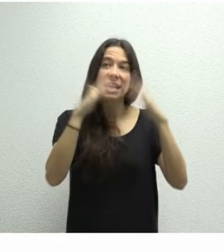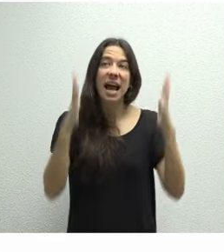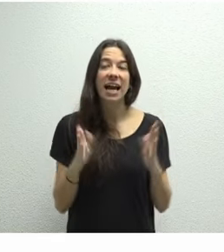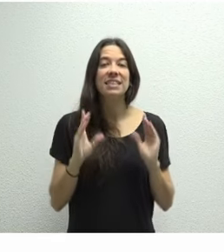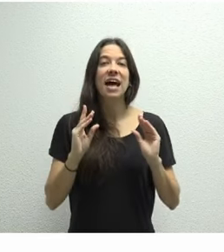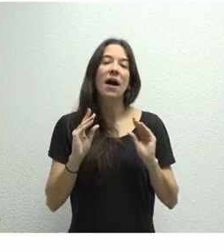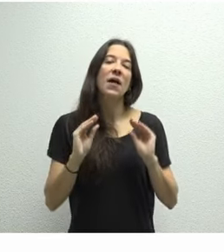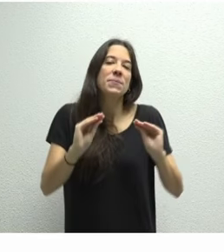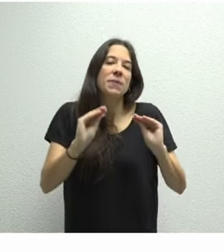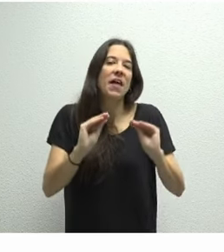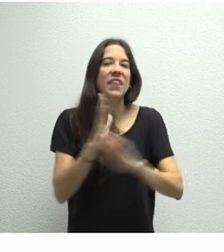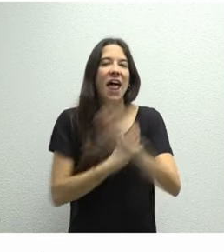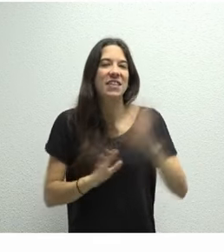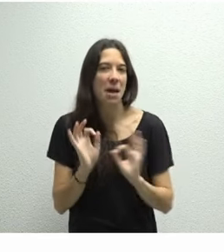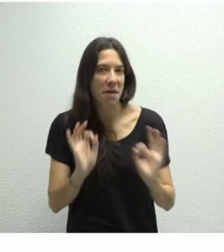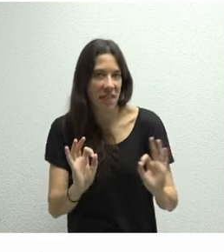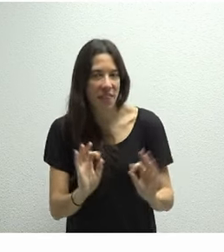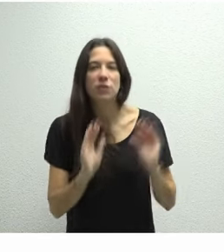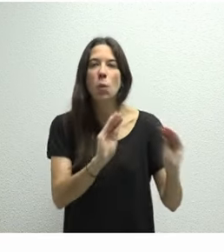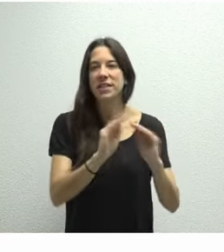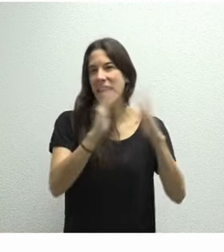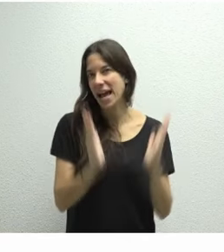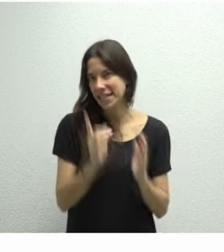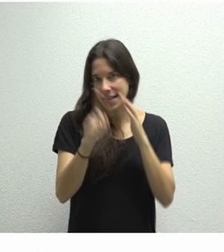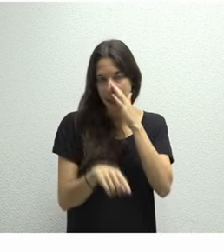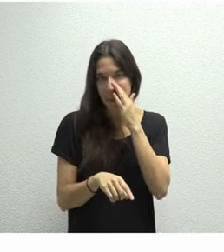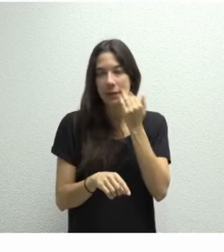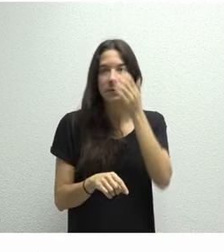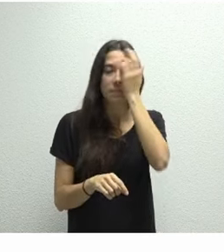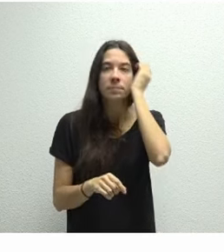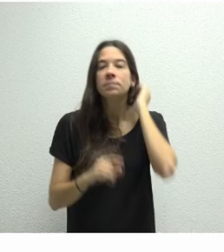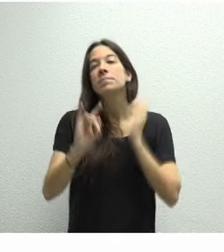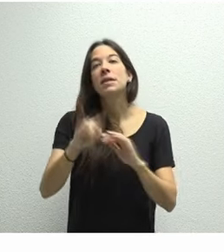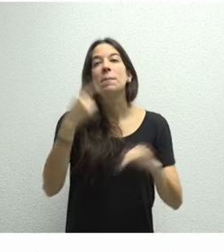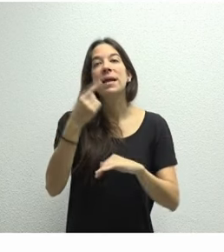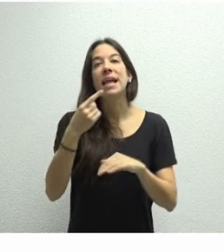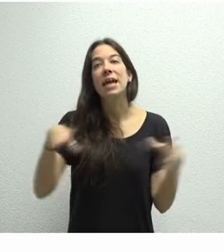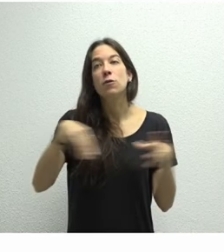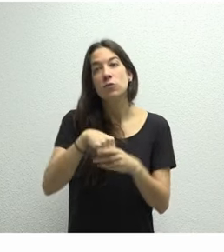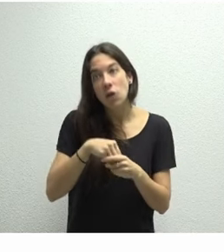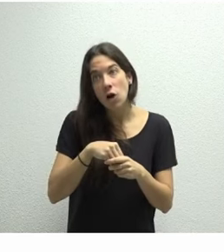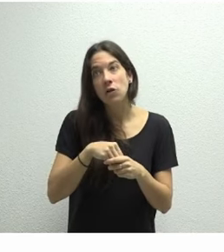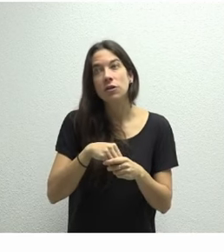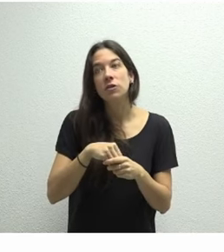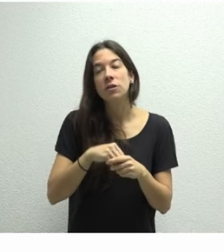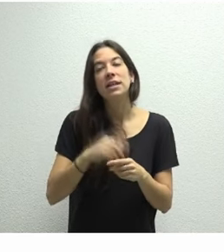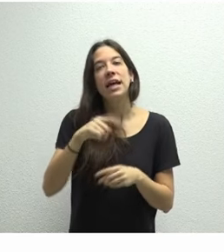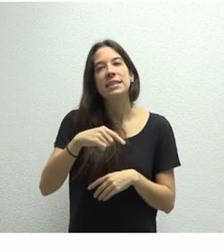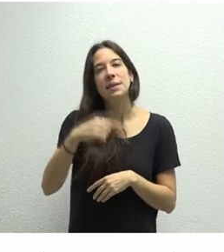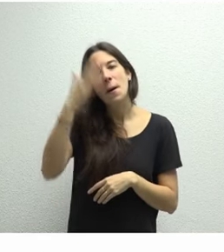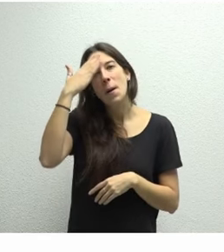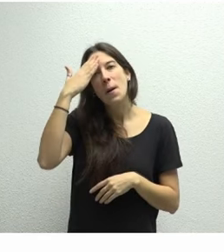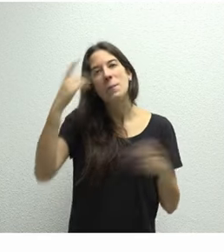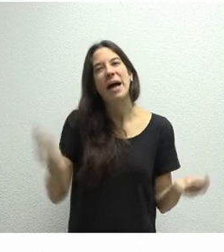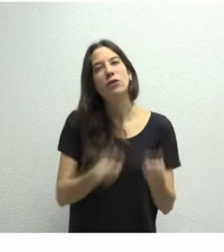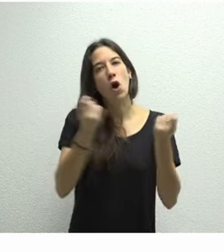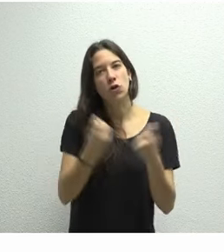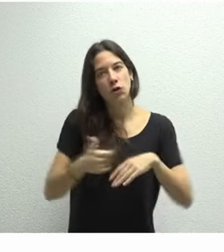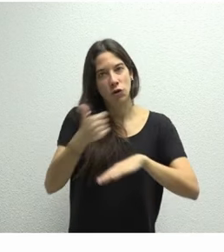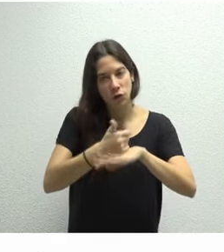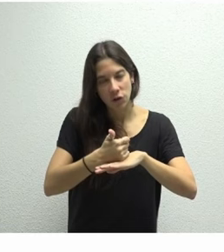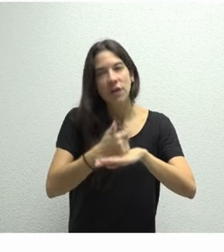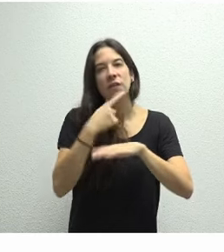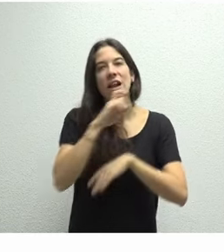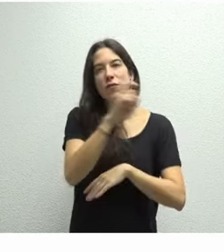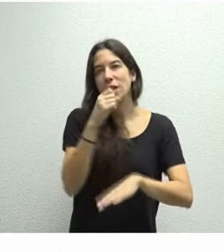casa doblemente también plena inclusi es patrono de de la fundación 11 es una cosa muy